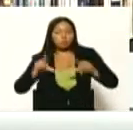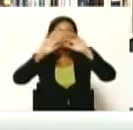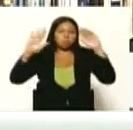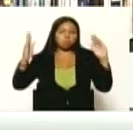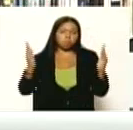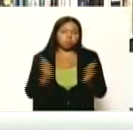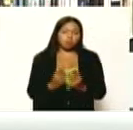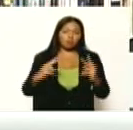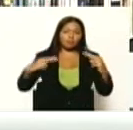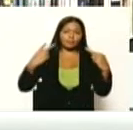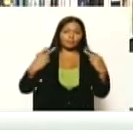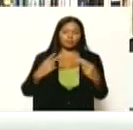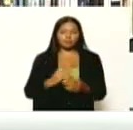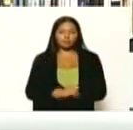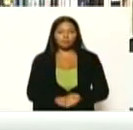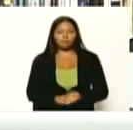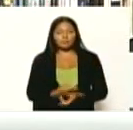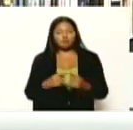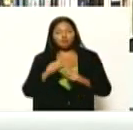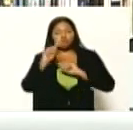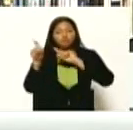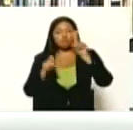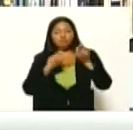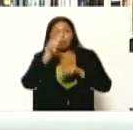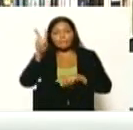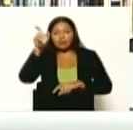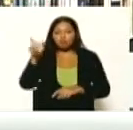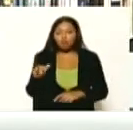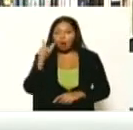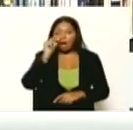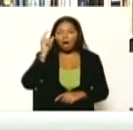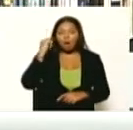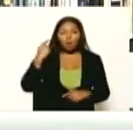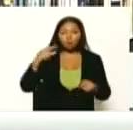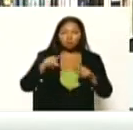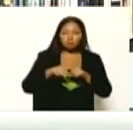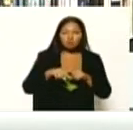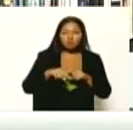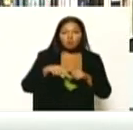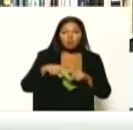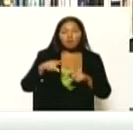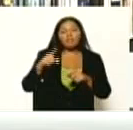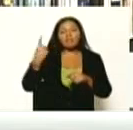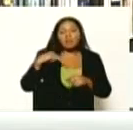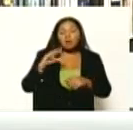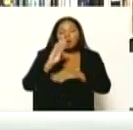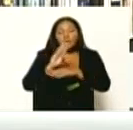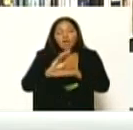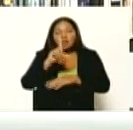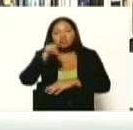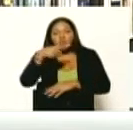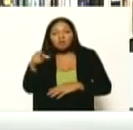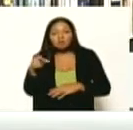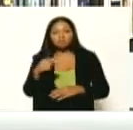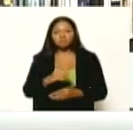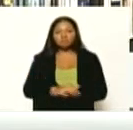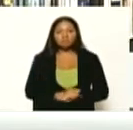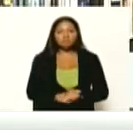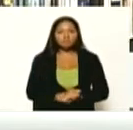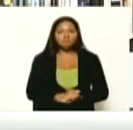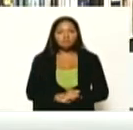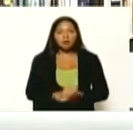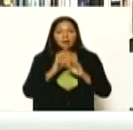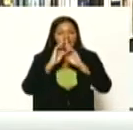mundo. Pero yo le pregunto a los venezolanos y venezolanas, ¿vale la pena cuidarse o no vale la pena cuidarse? No